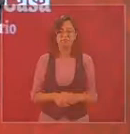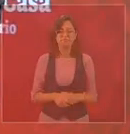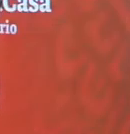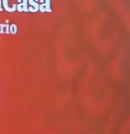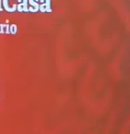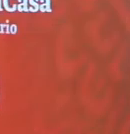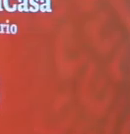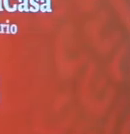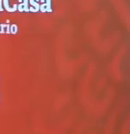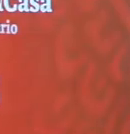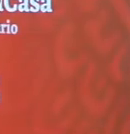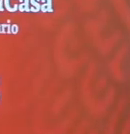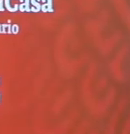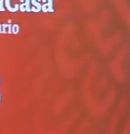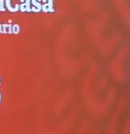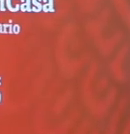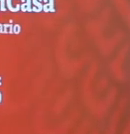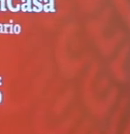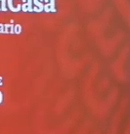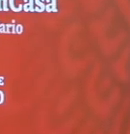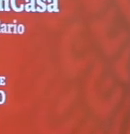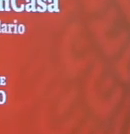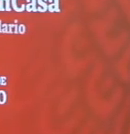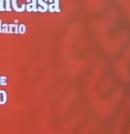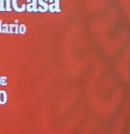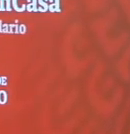de lavado de dinero,